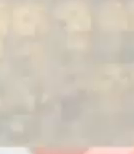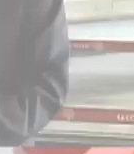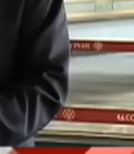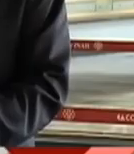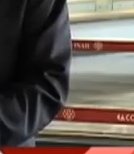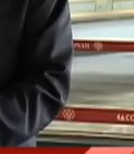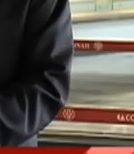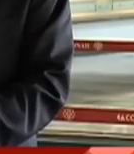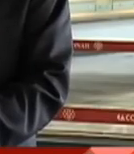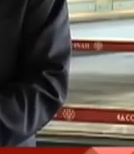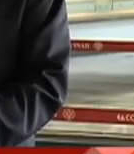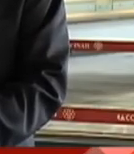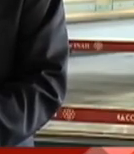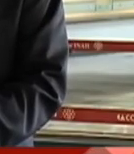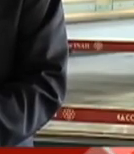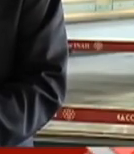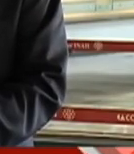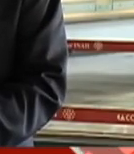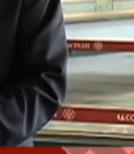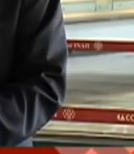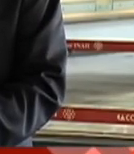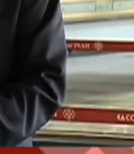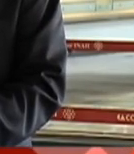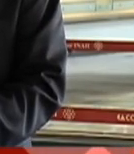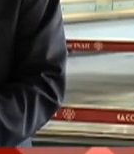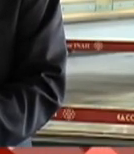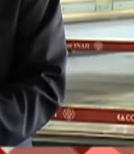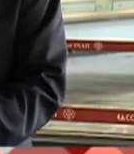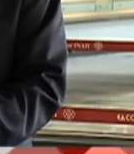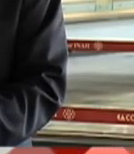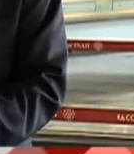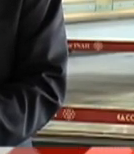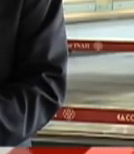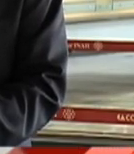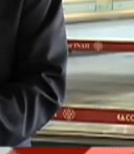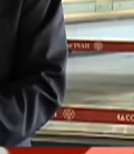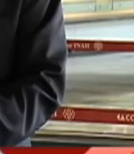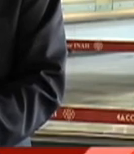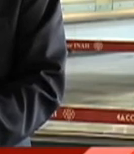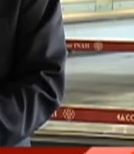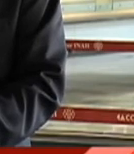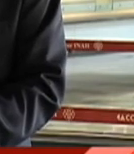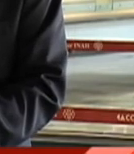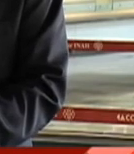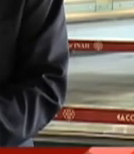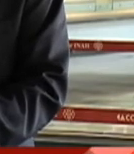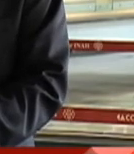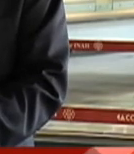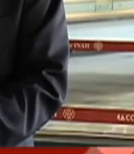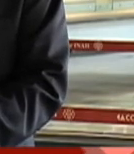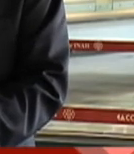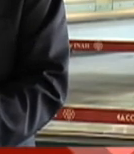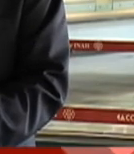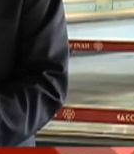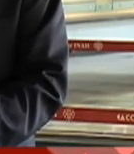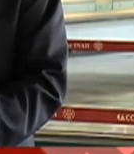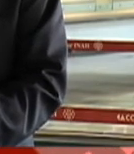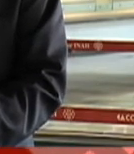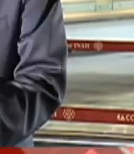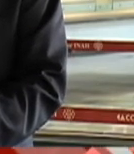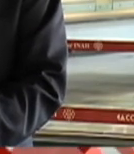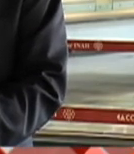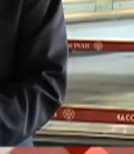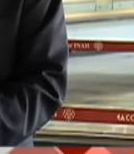sitio. Desde 1987, en que fue inaugurado por el entonces presidente de la República, más de